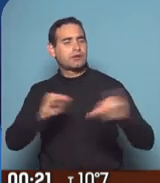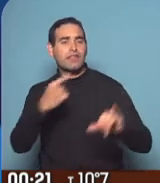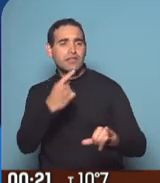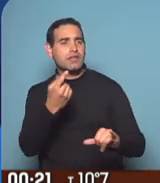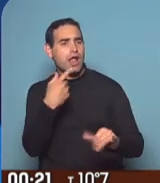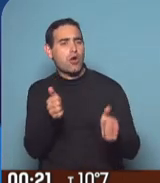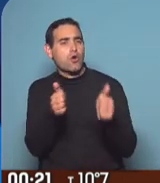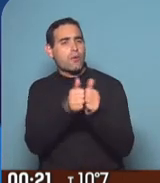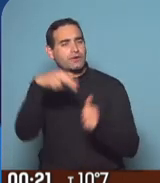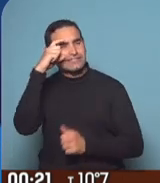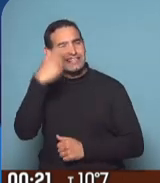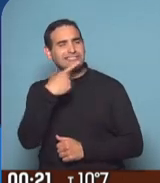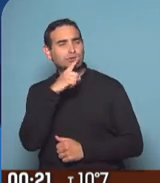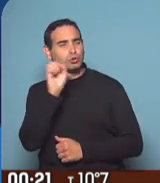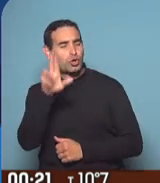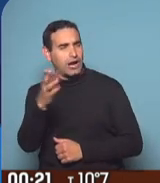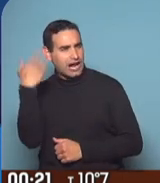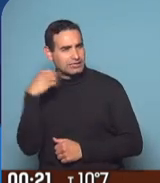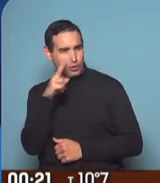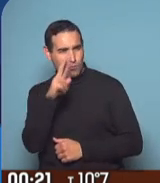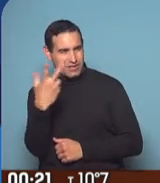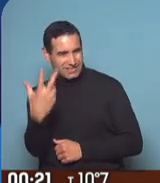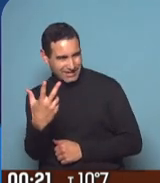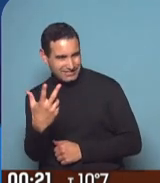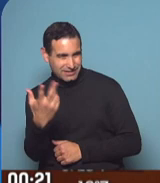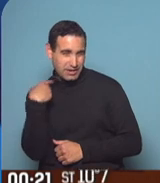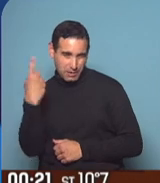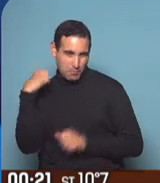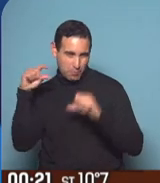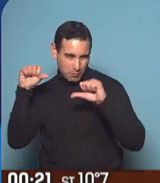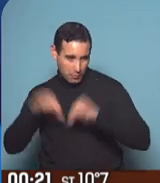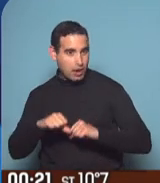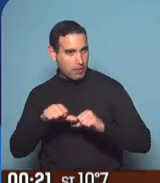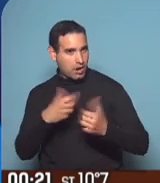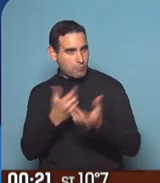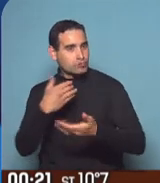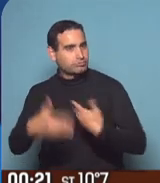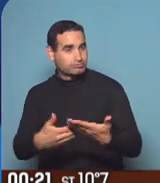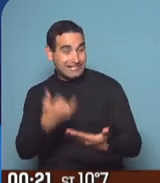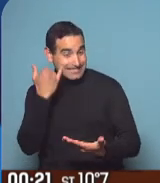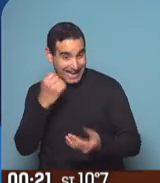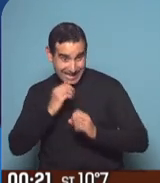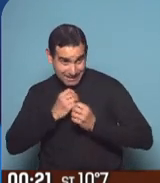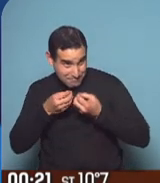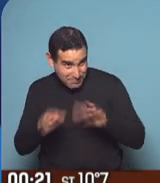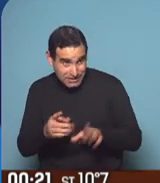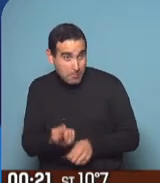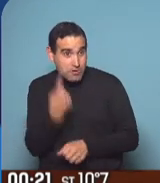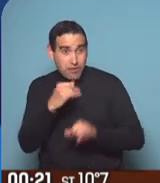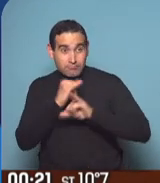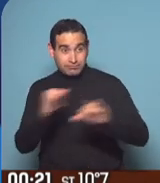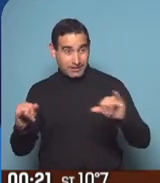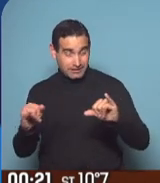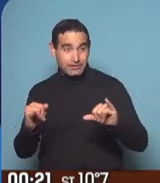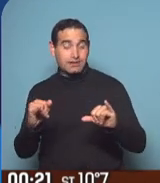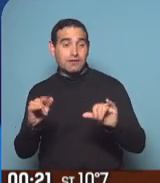acompañó a néstor en el 2003 que fue el que sacó el país adelante después de la crisis es decir ya desde el arranque de su primer spot tiene que ver con